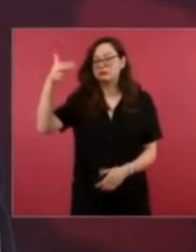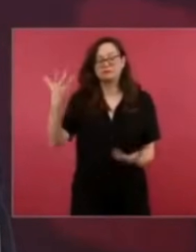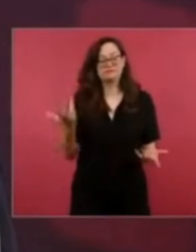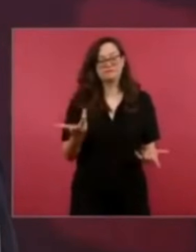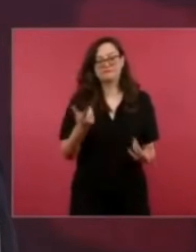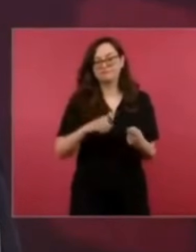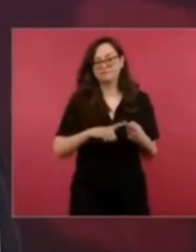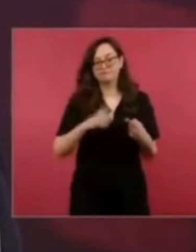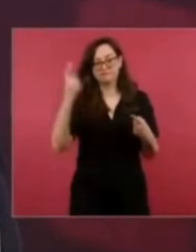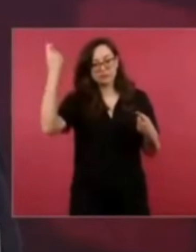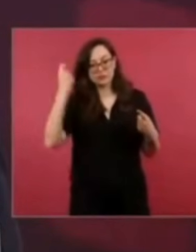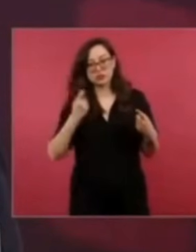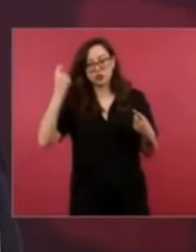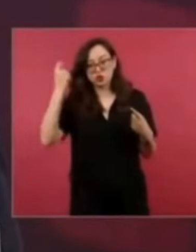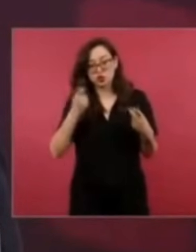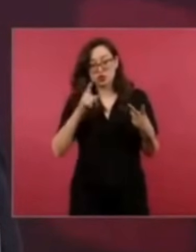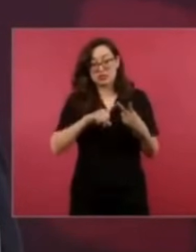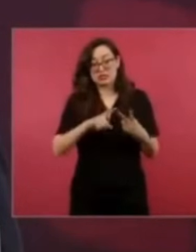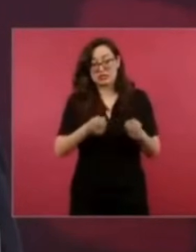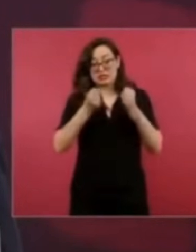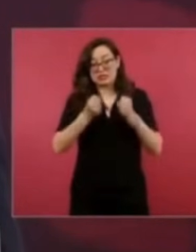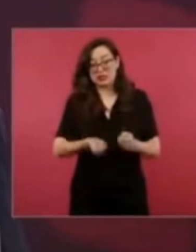seguro.